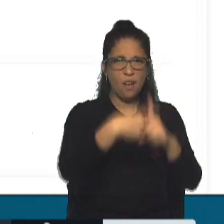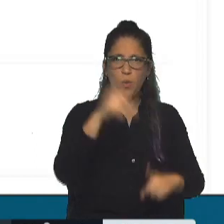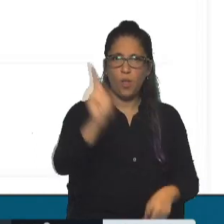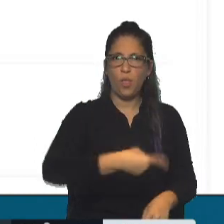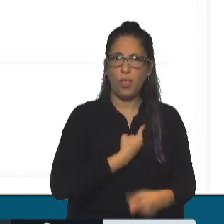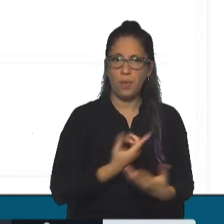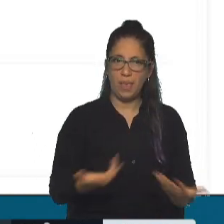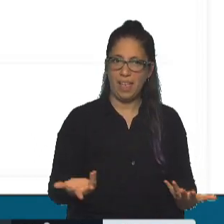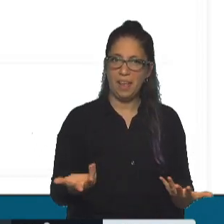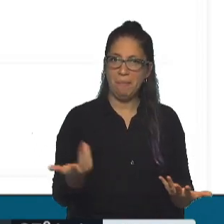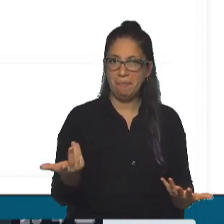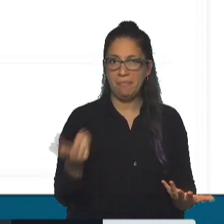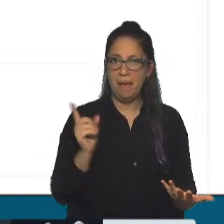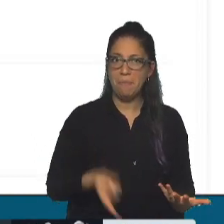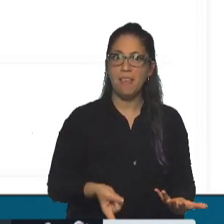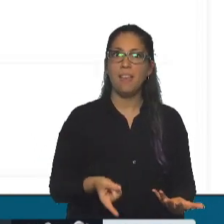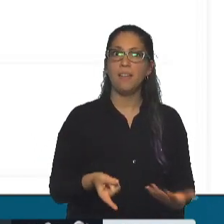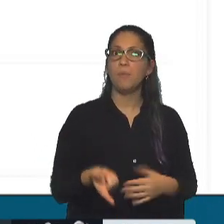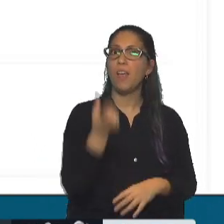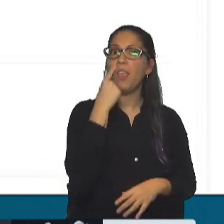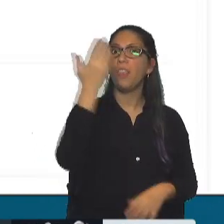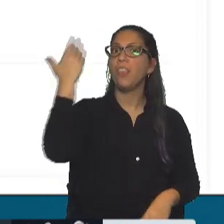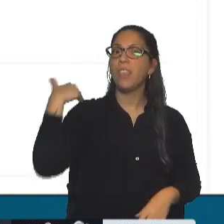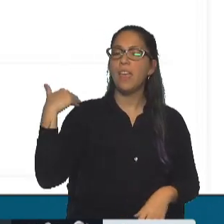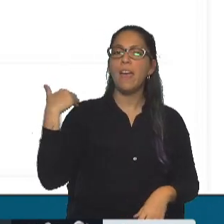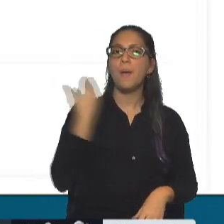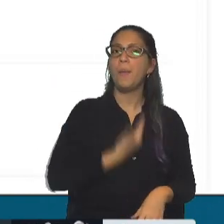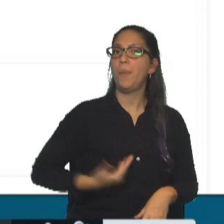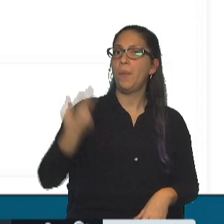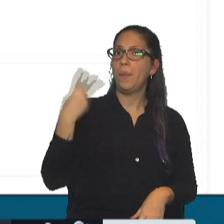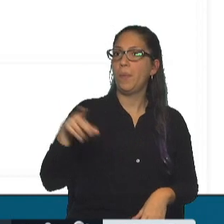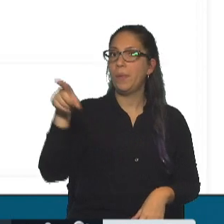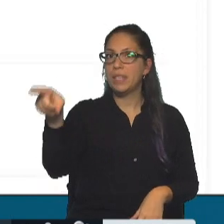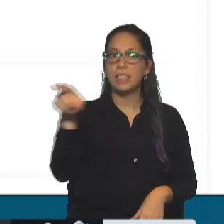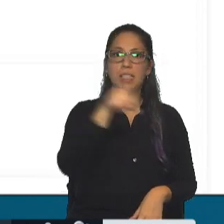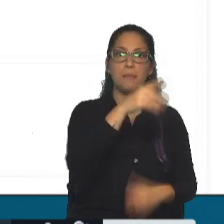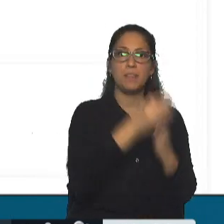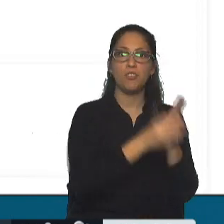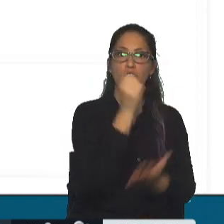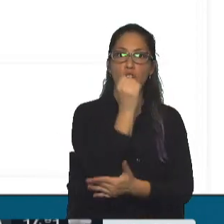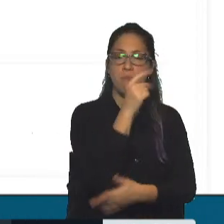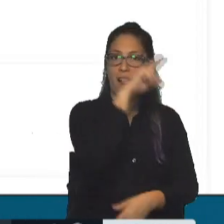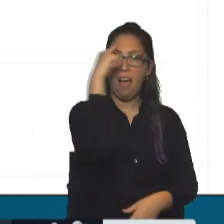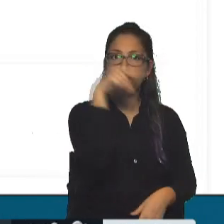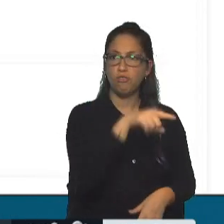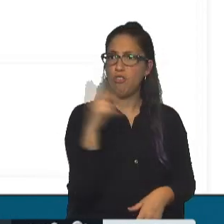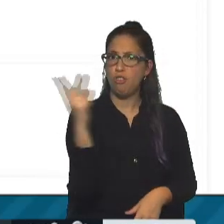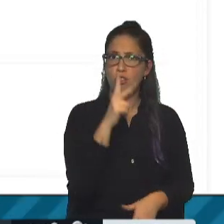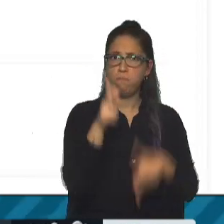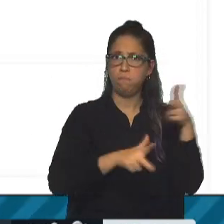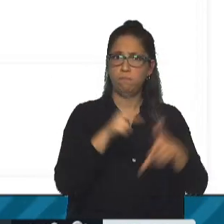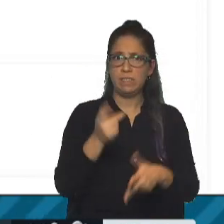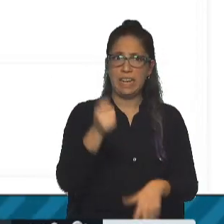esa información. Insisto, porque sí. El otro día vos lo escuchabas tanto a la vicepresidenta como también al ministro de Economía de la Nación hablar de los casi